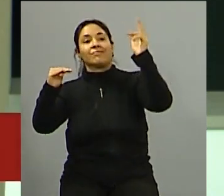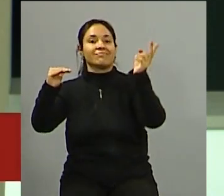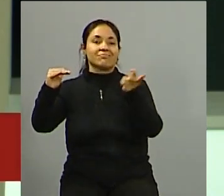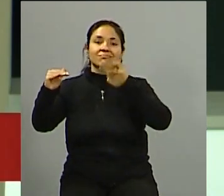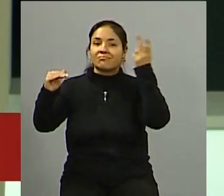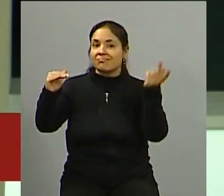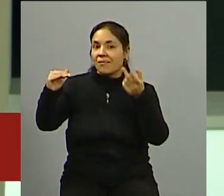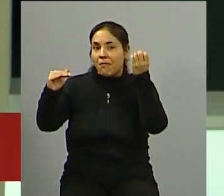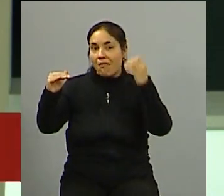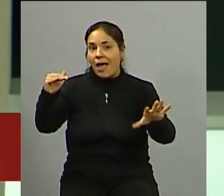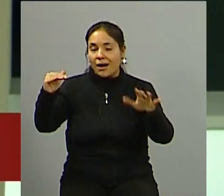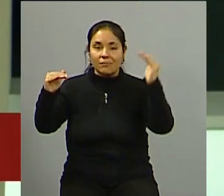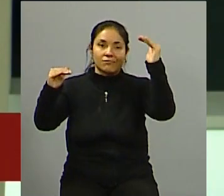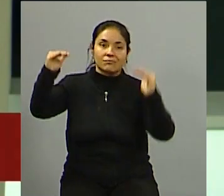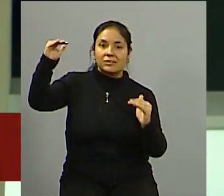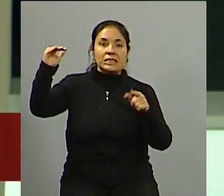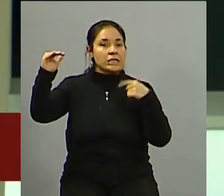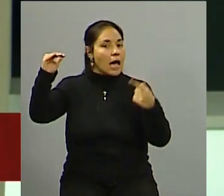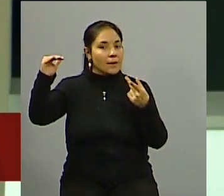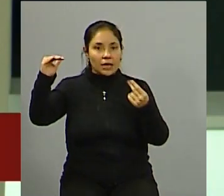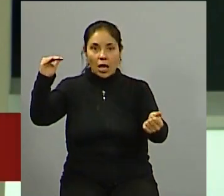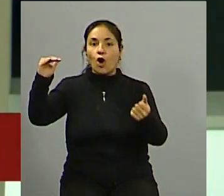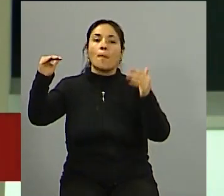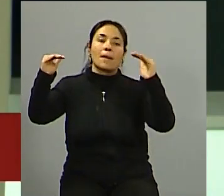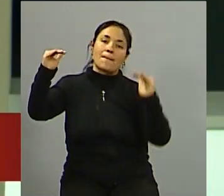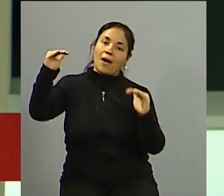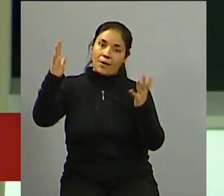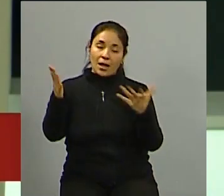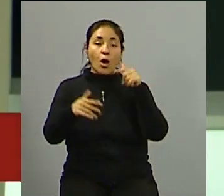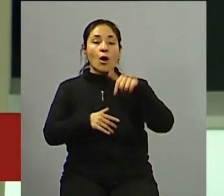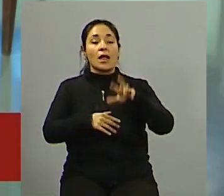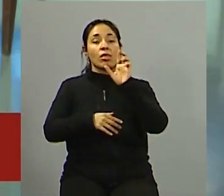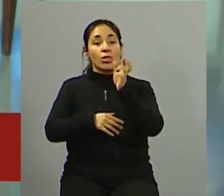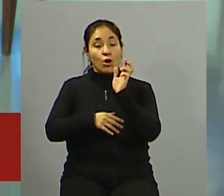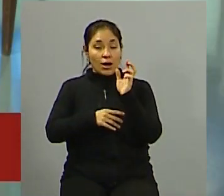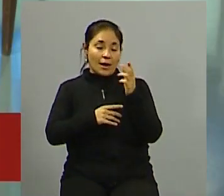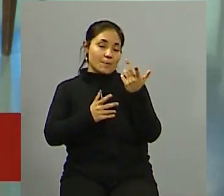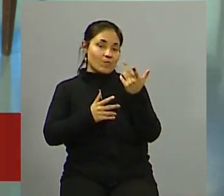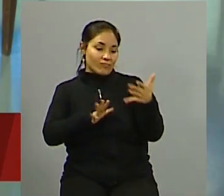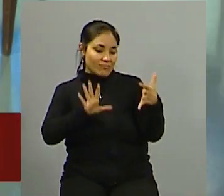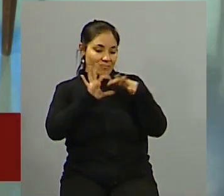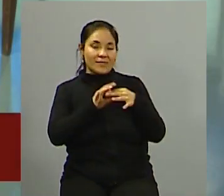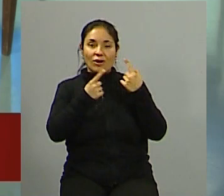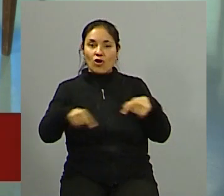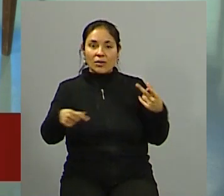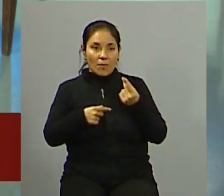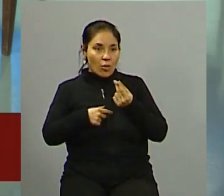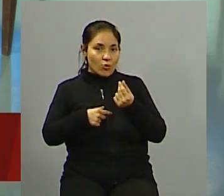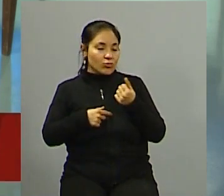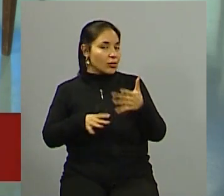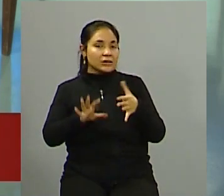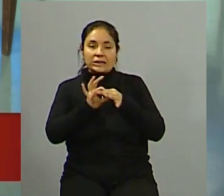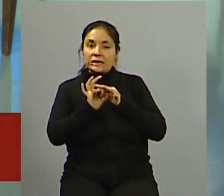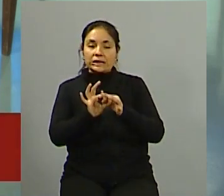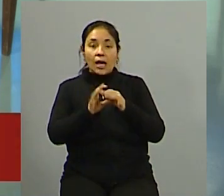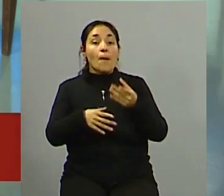perdiste 10 pesos por esa venta. Entonces muchas veces lo que están haciendo hoy los negocios es dolarizar su stock y atar sus precios a la cotización del dólar, porque sabe que al